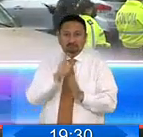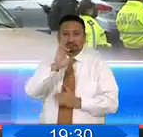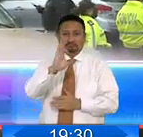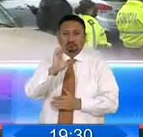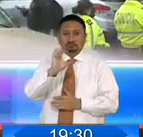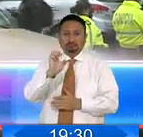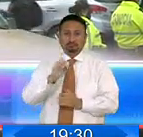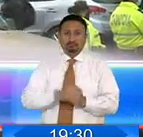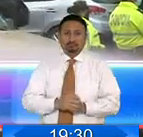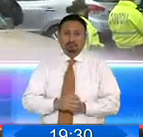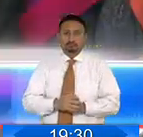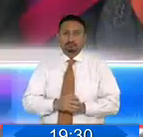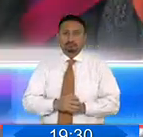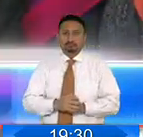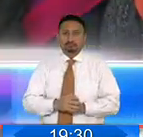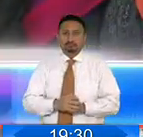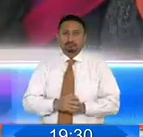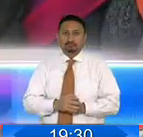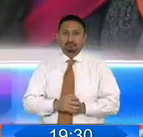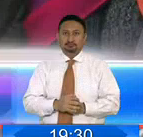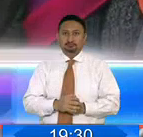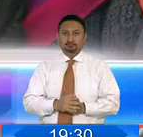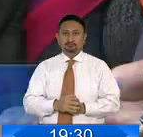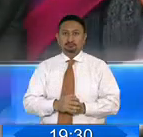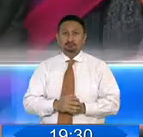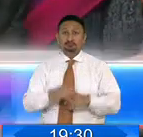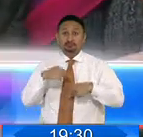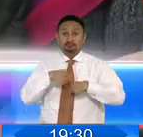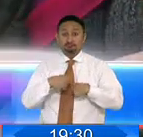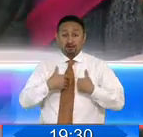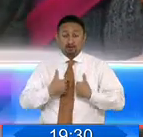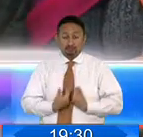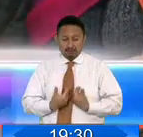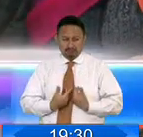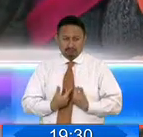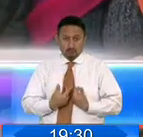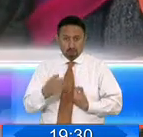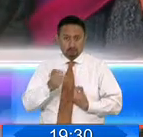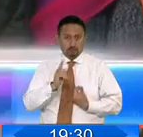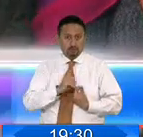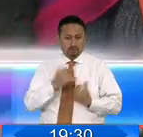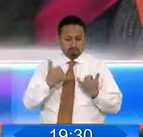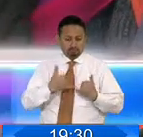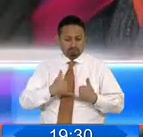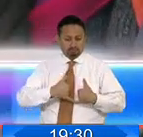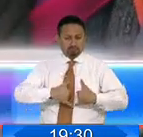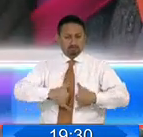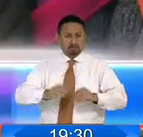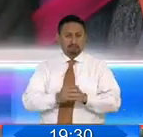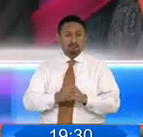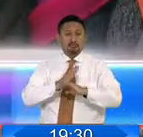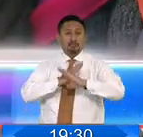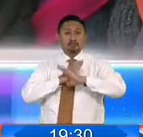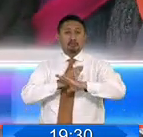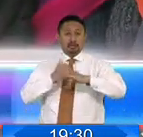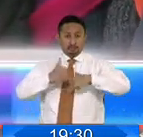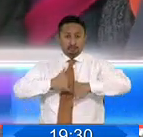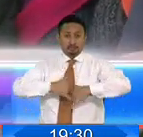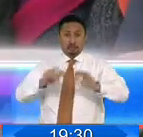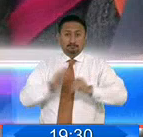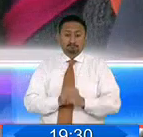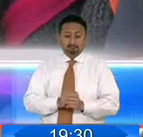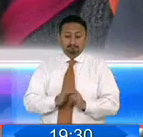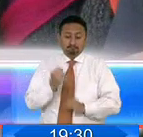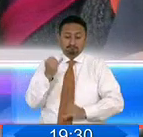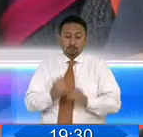contencioso electoral tse no nos vamos a dejar no vamos a doblegar esto va a continuar la resistencia continúa que